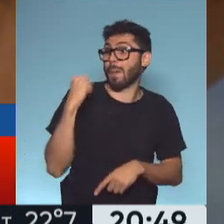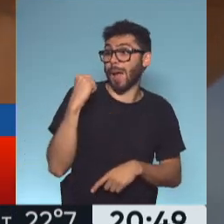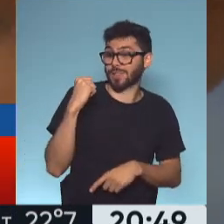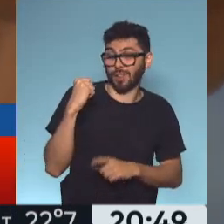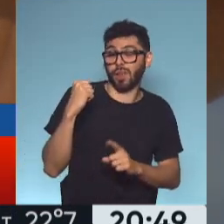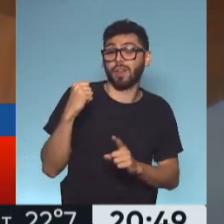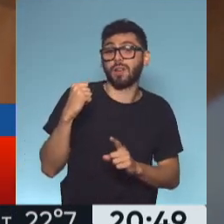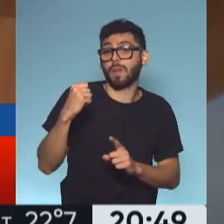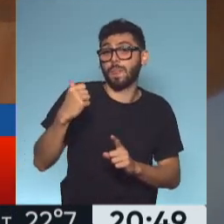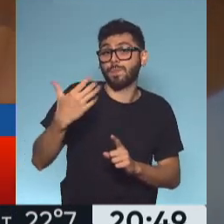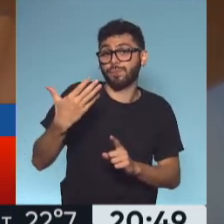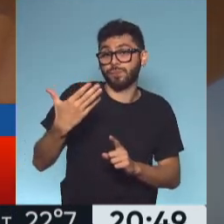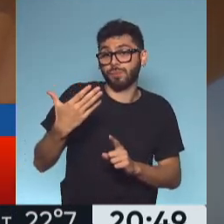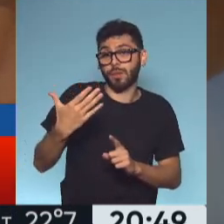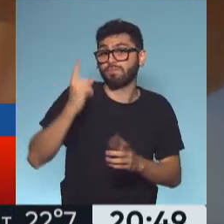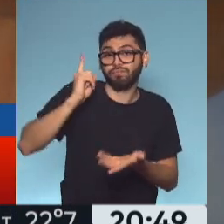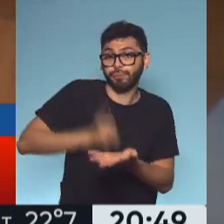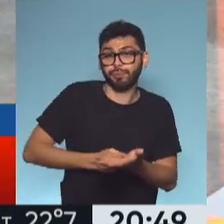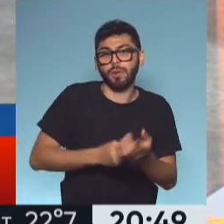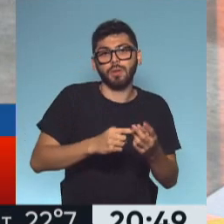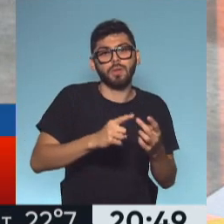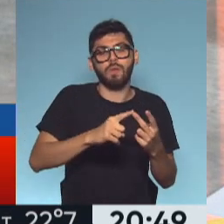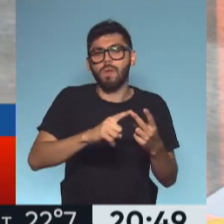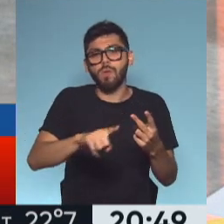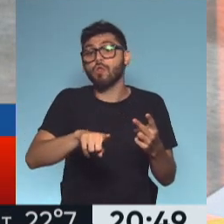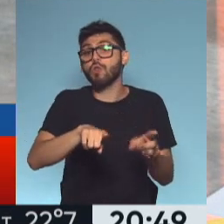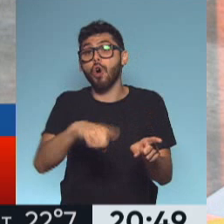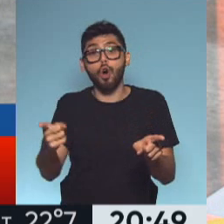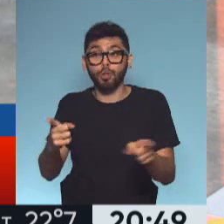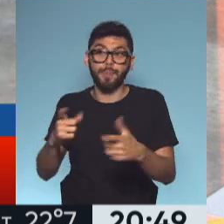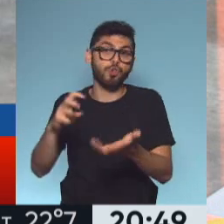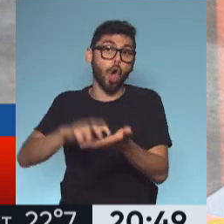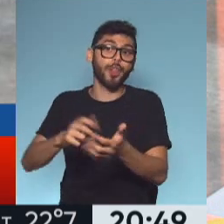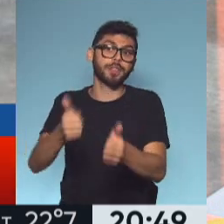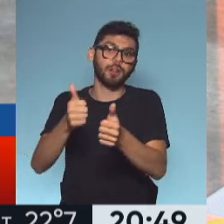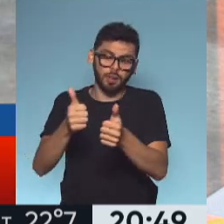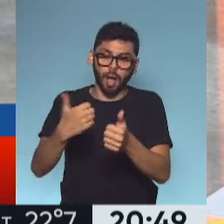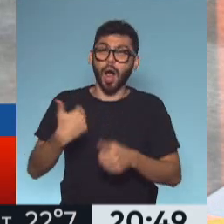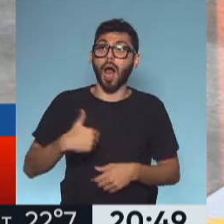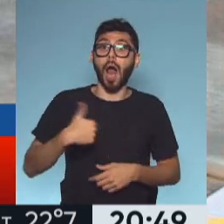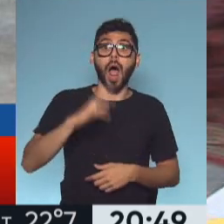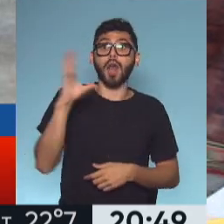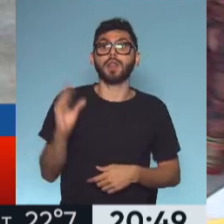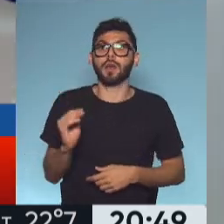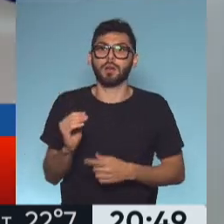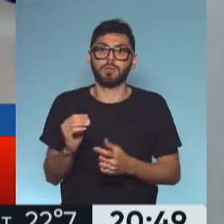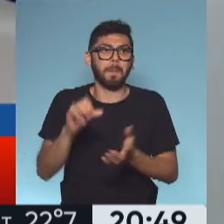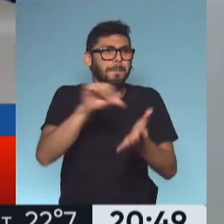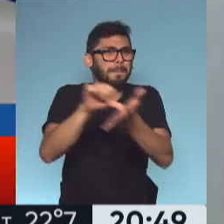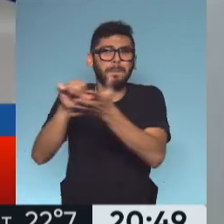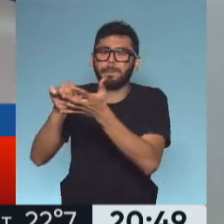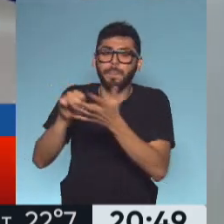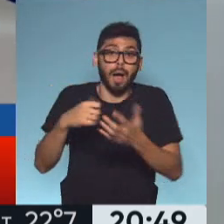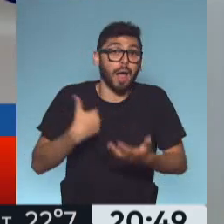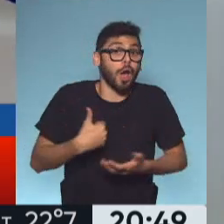y durante estos días. Por el otro, con la buena noticia de que la Argentina es uno de los pocos países a los que siguen llegando muchas vacunas